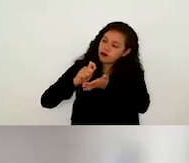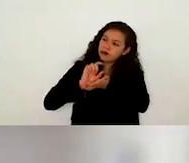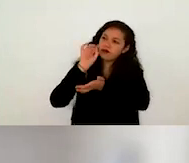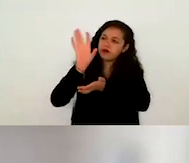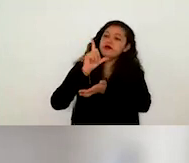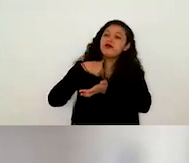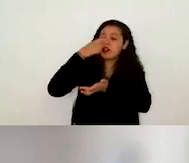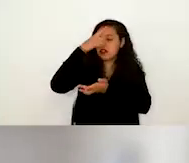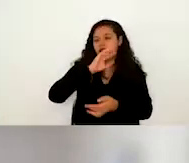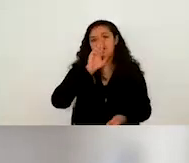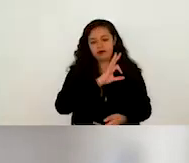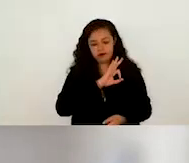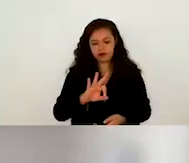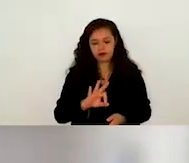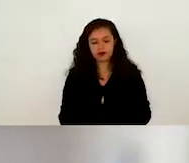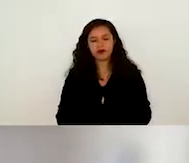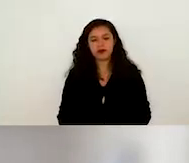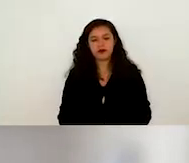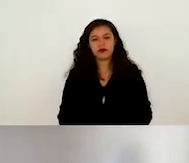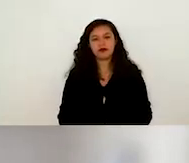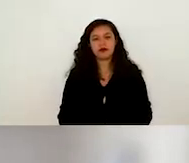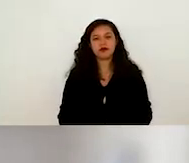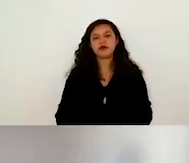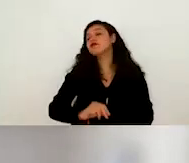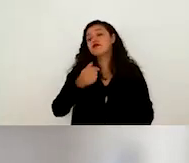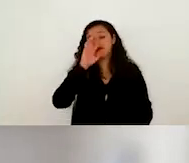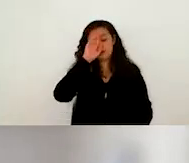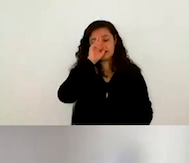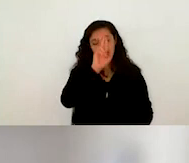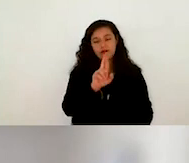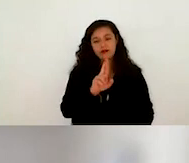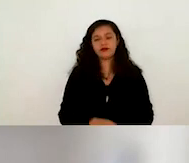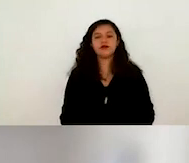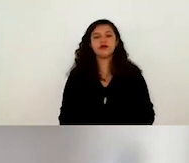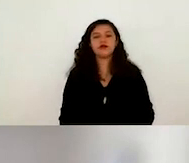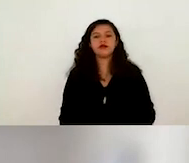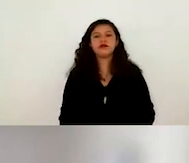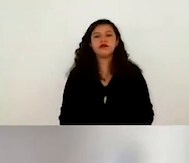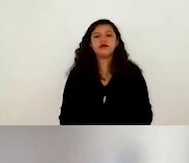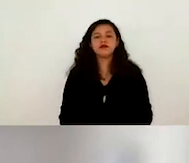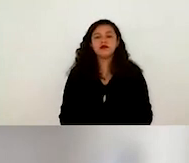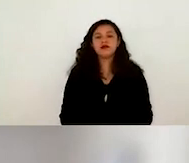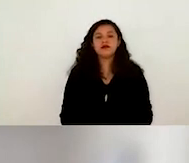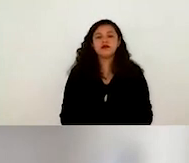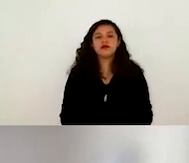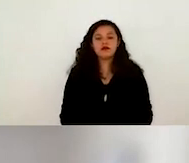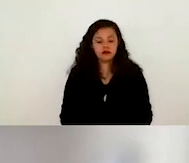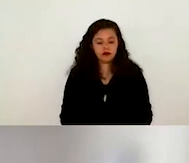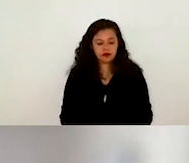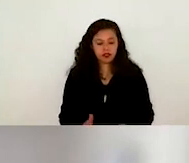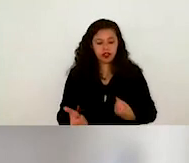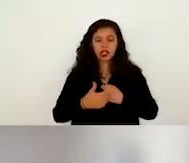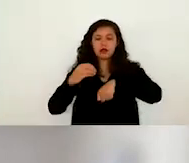responder y el otro es el respeto sí si hay algo que ustedes quisieran agregar